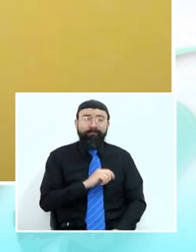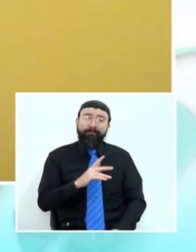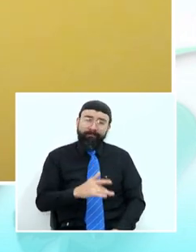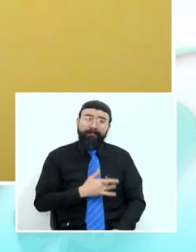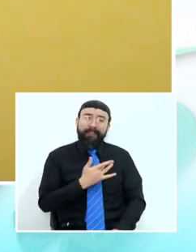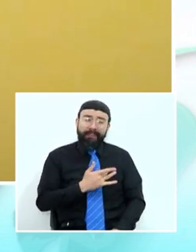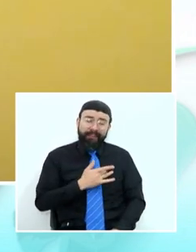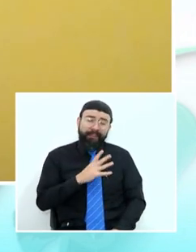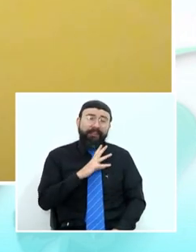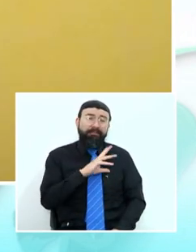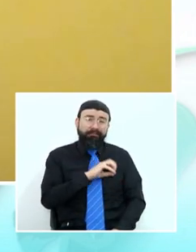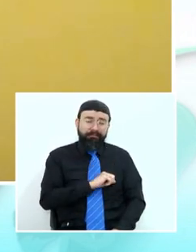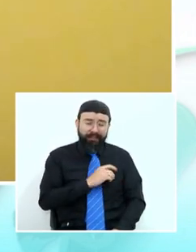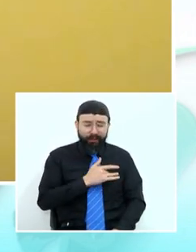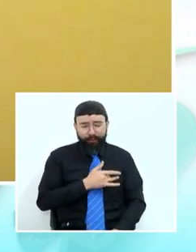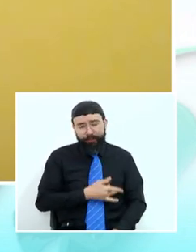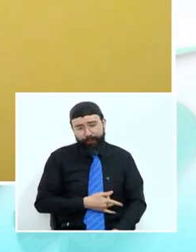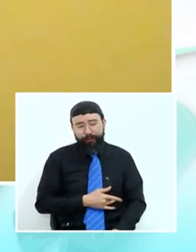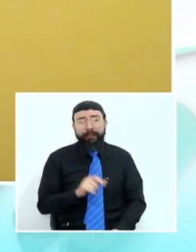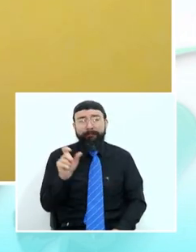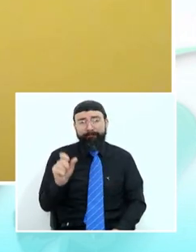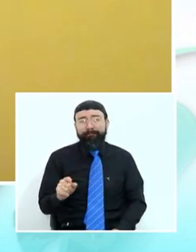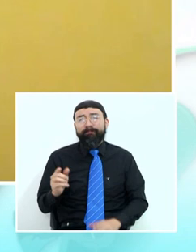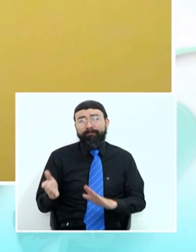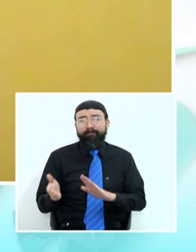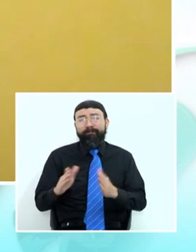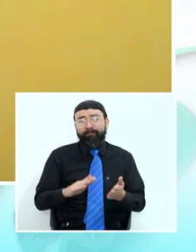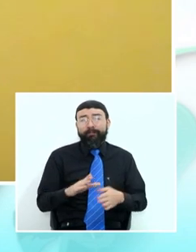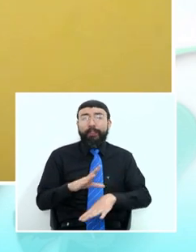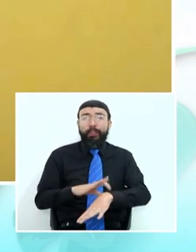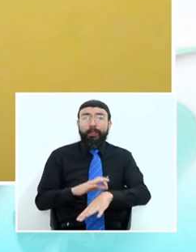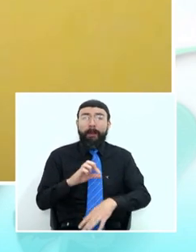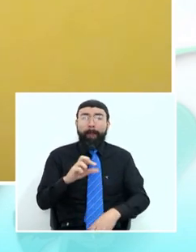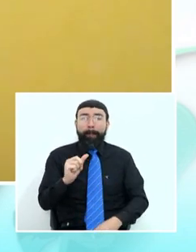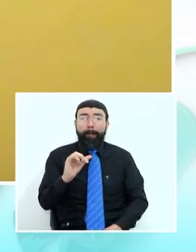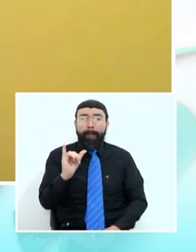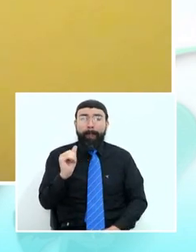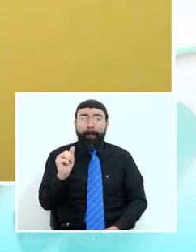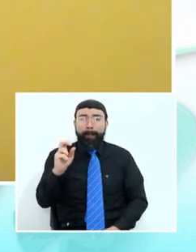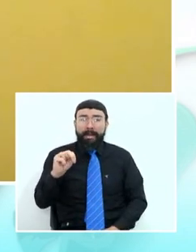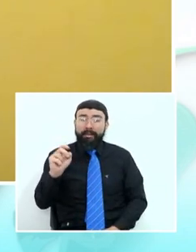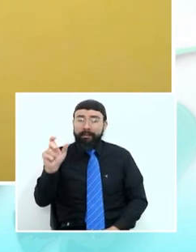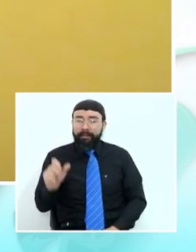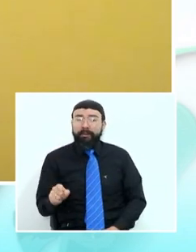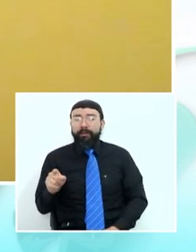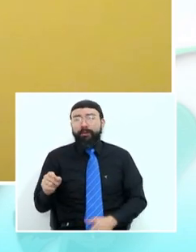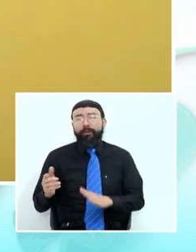sentimiento de dolor por el de la desaparición del doctor